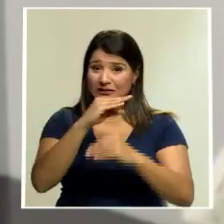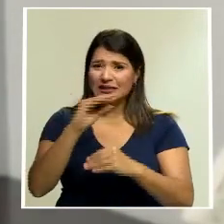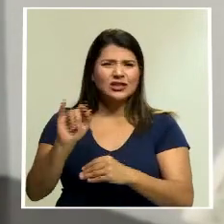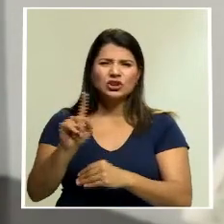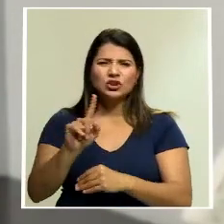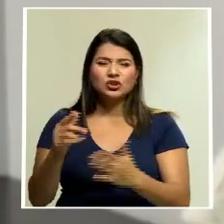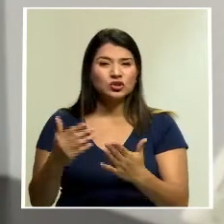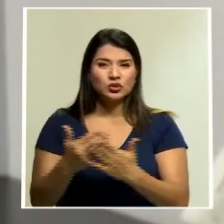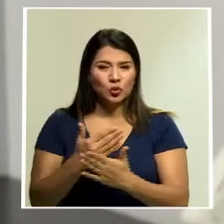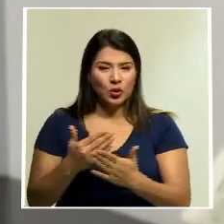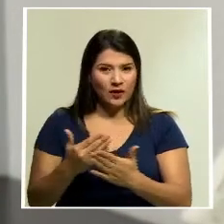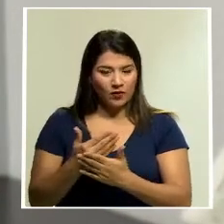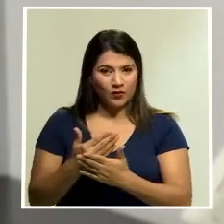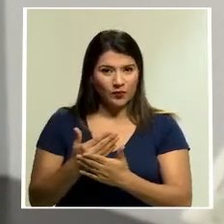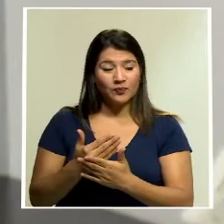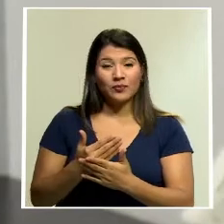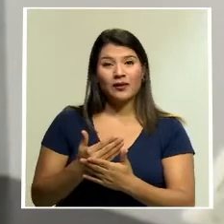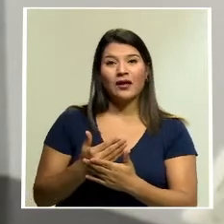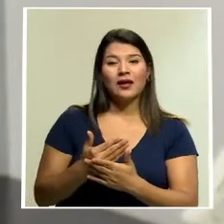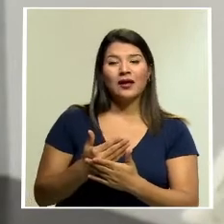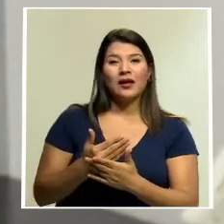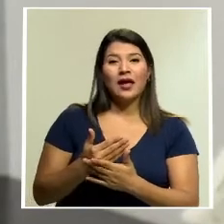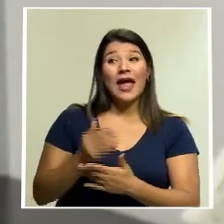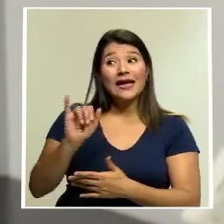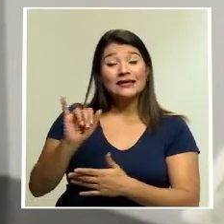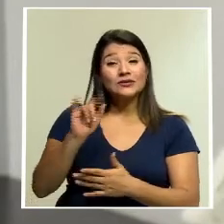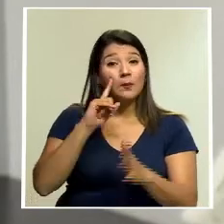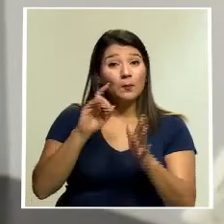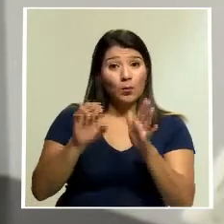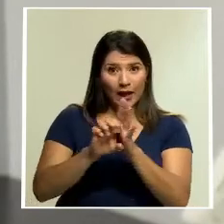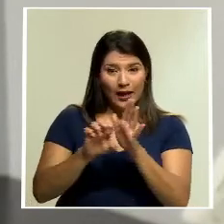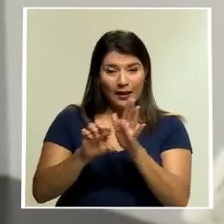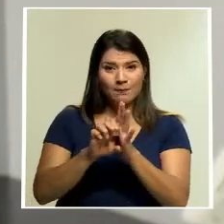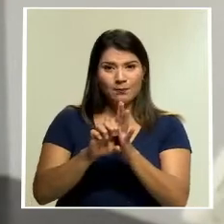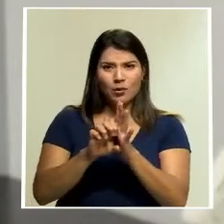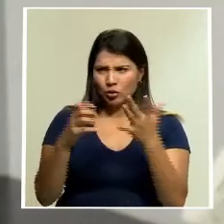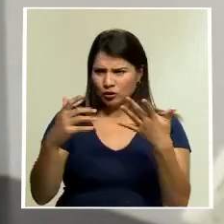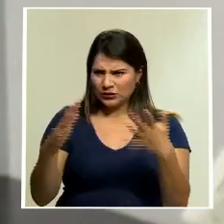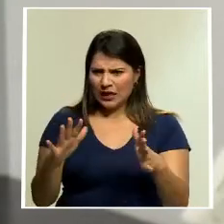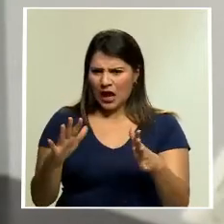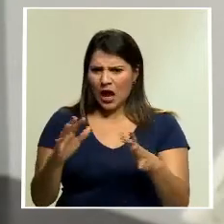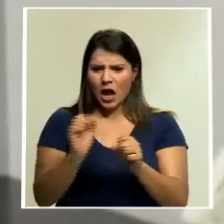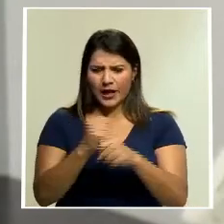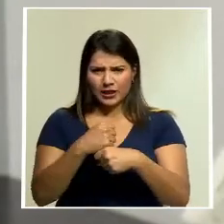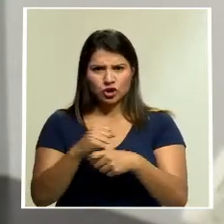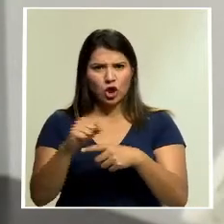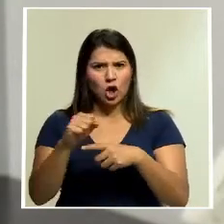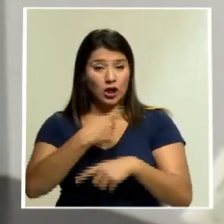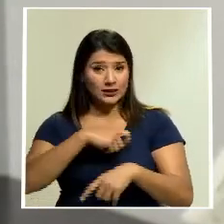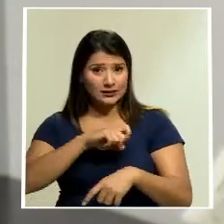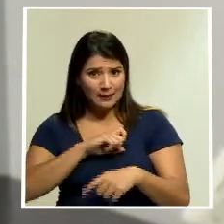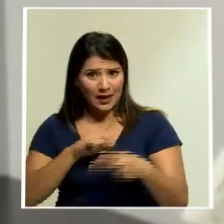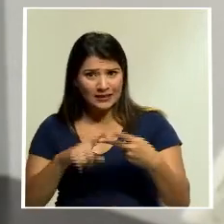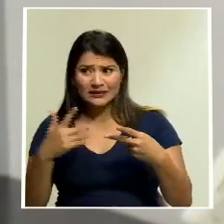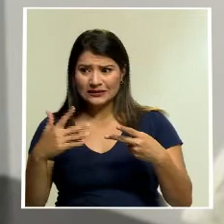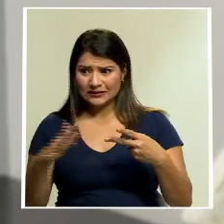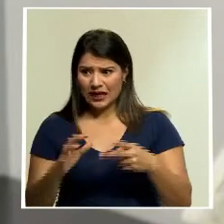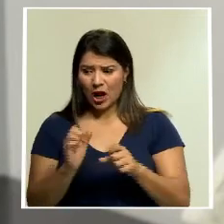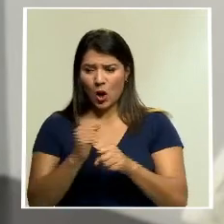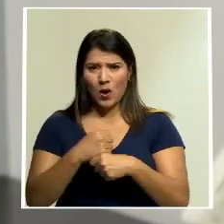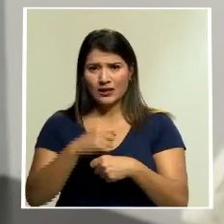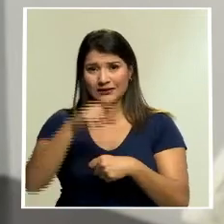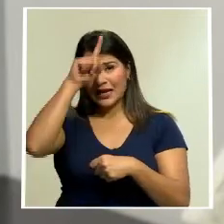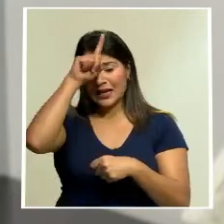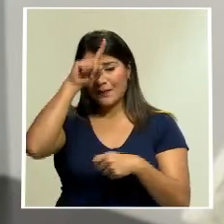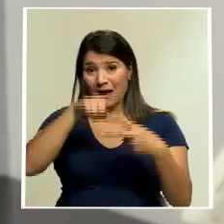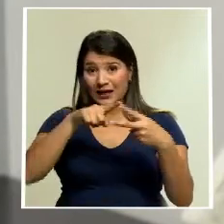nuevo, don Ernesto. Esto, por ejemplo, lo puso en práctica España, lo puso en práctica Alemania, y los